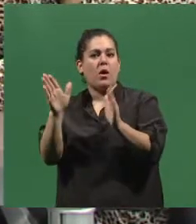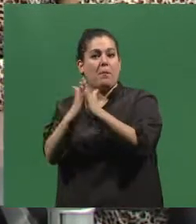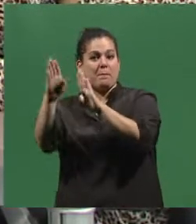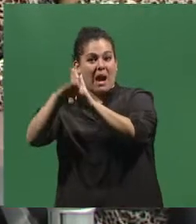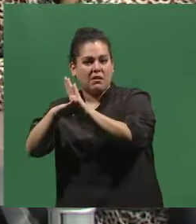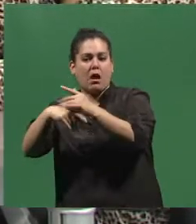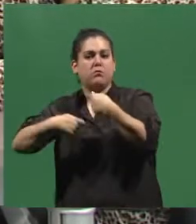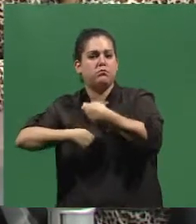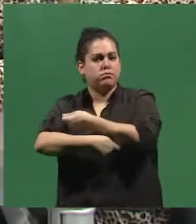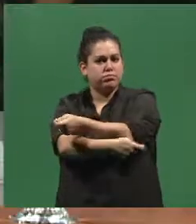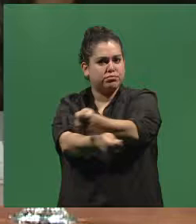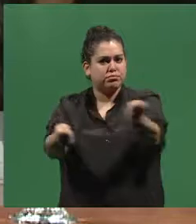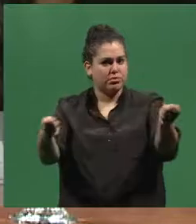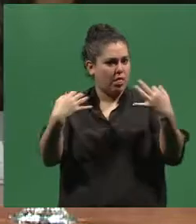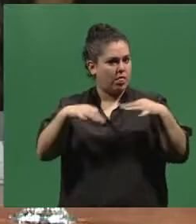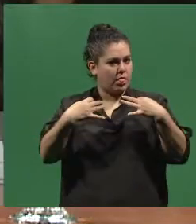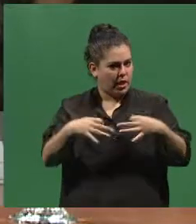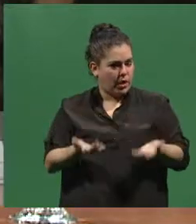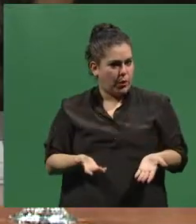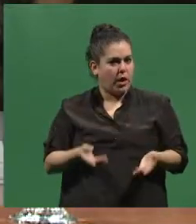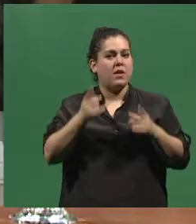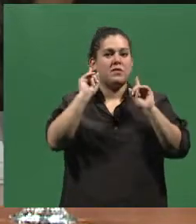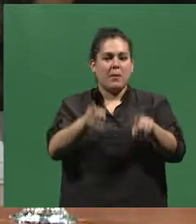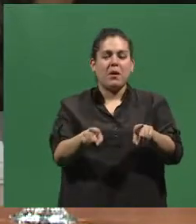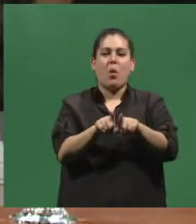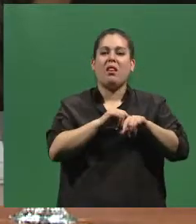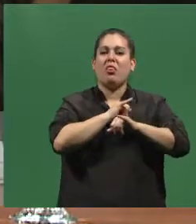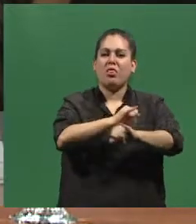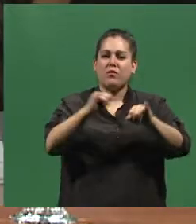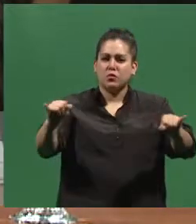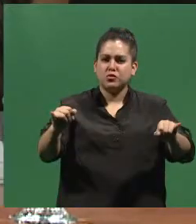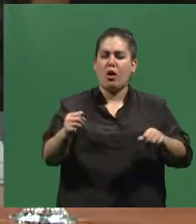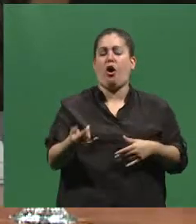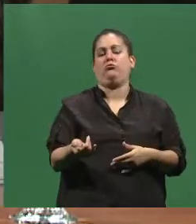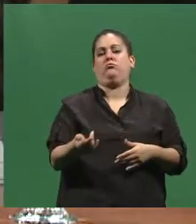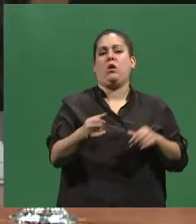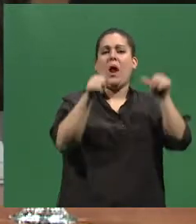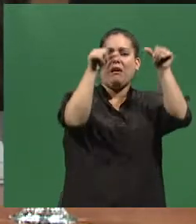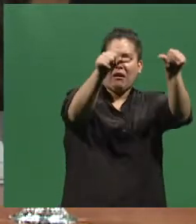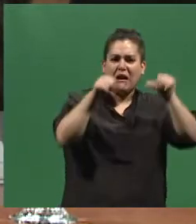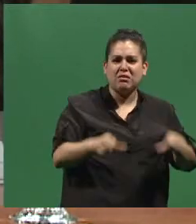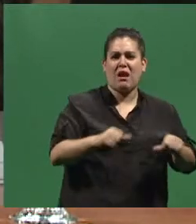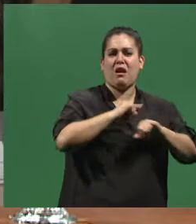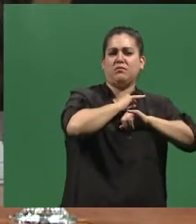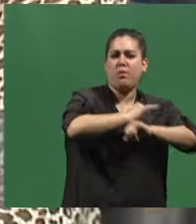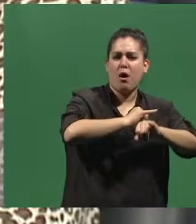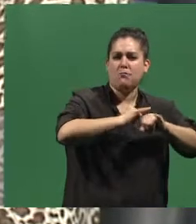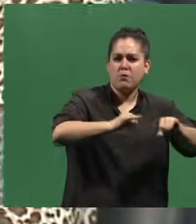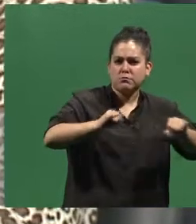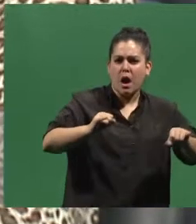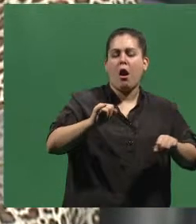material. Elaborar y suministrar material de difusión, carteles alusivos, que